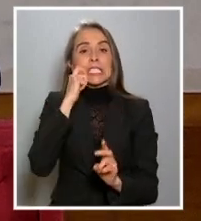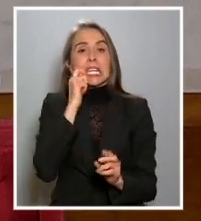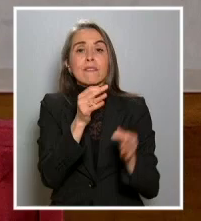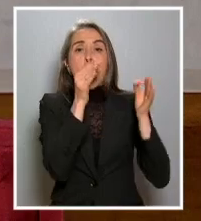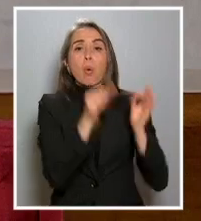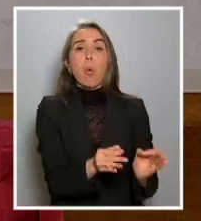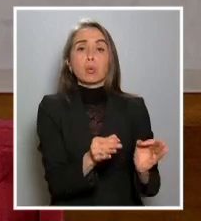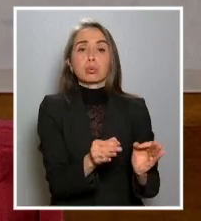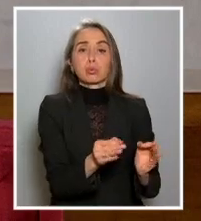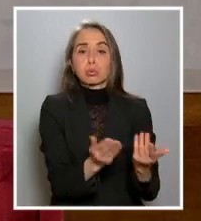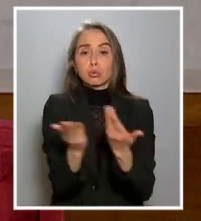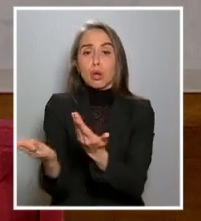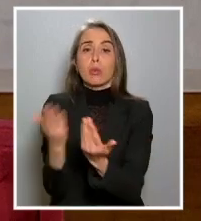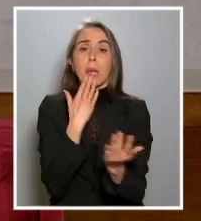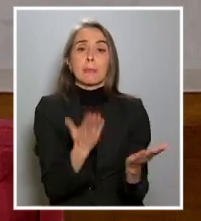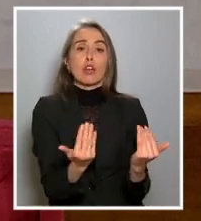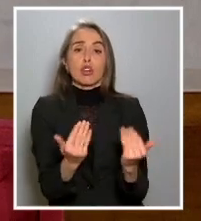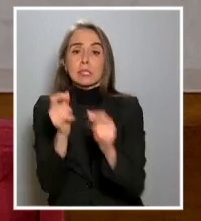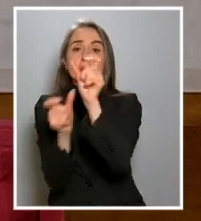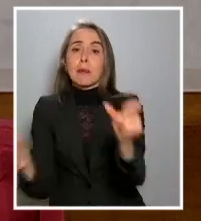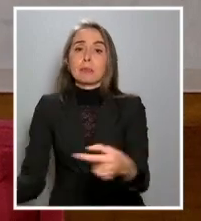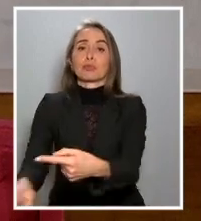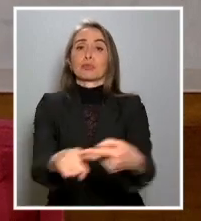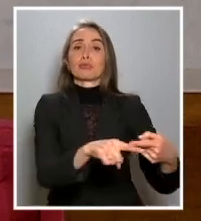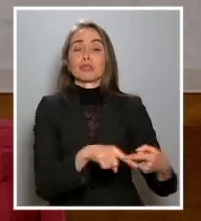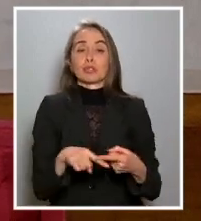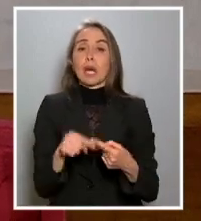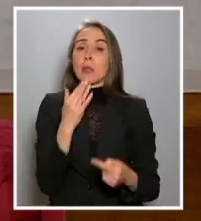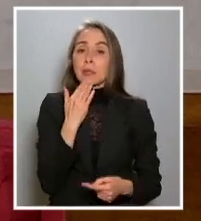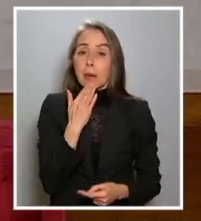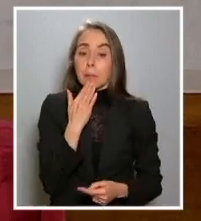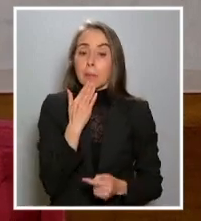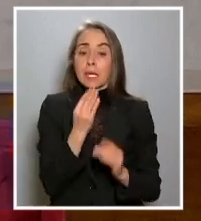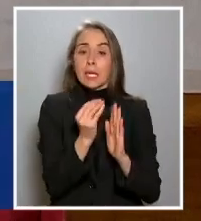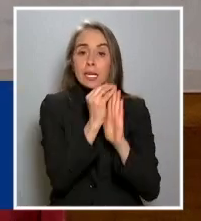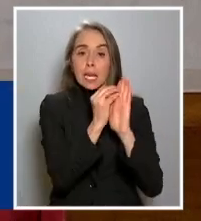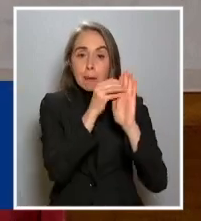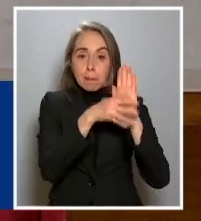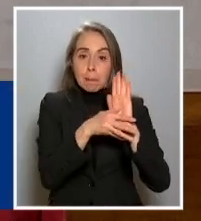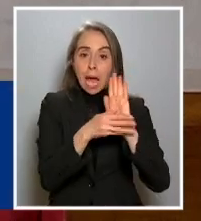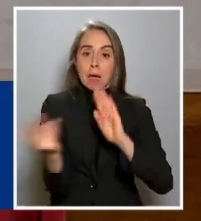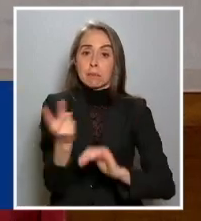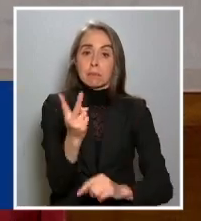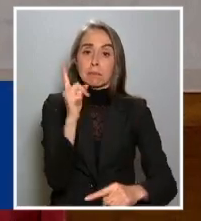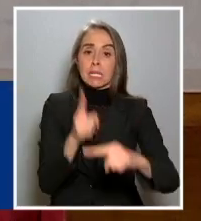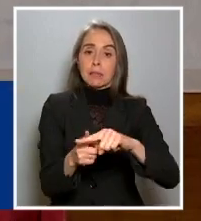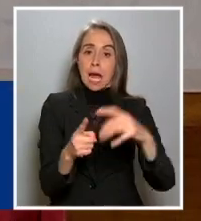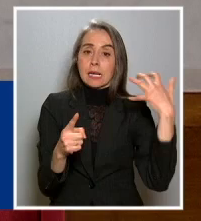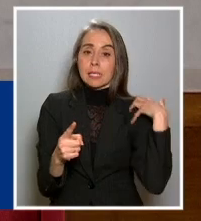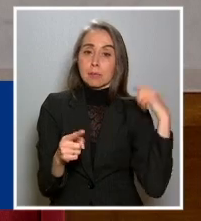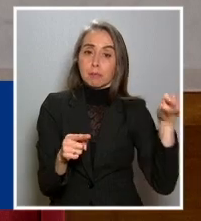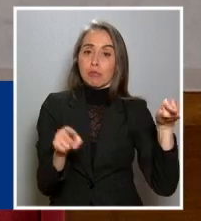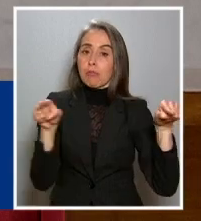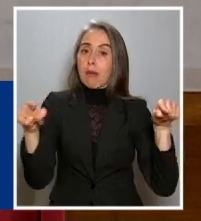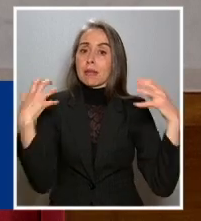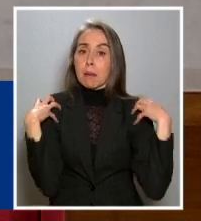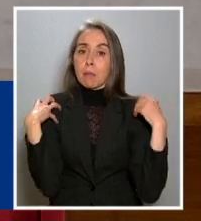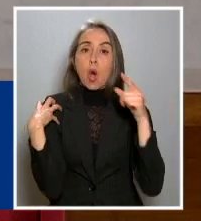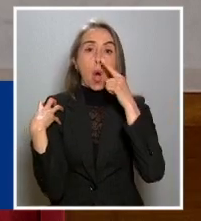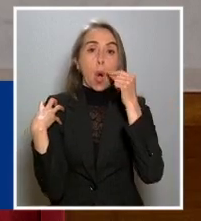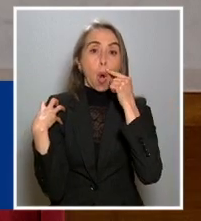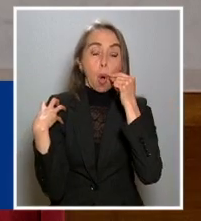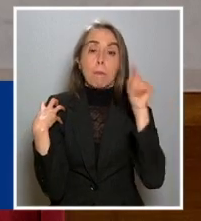justicia como también una necesidad social. También lo es avanzar en corresponsabilidad. Los